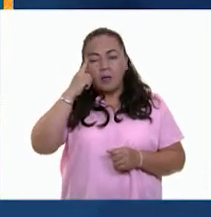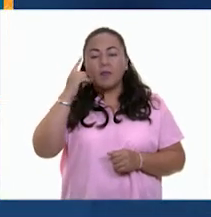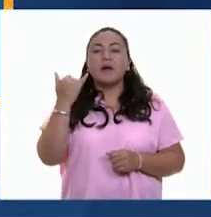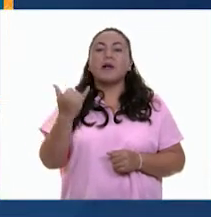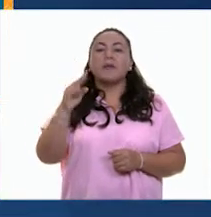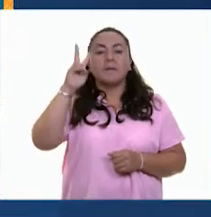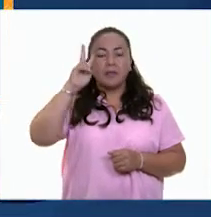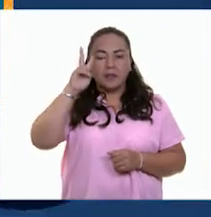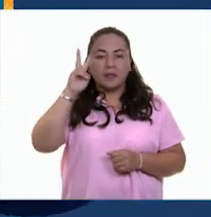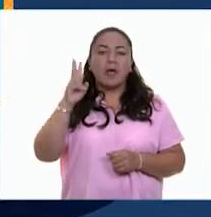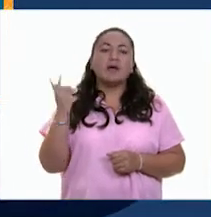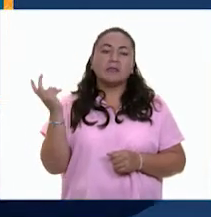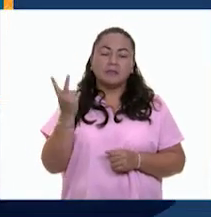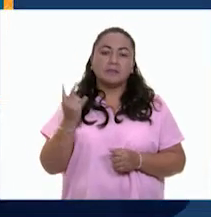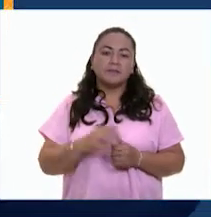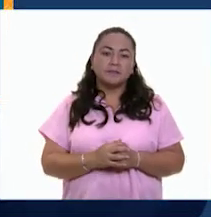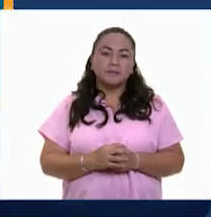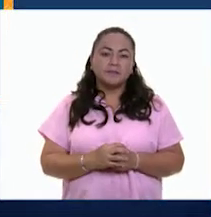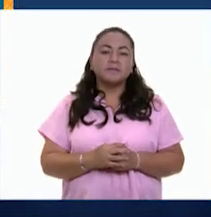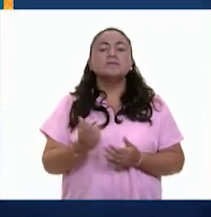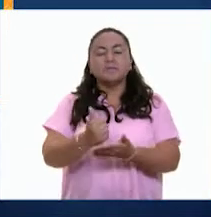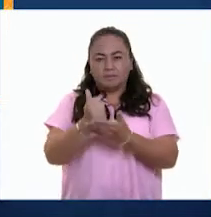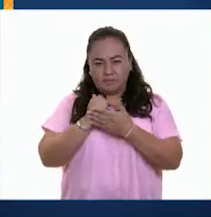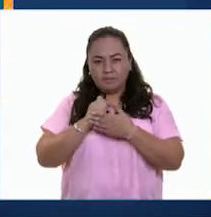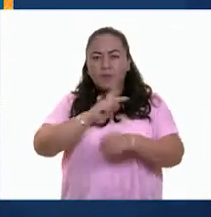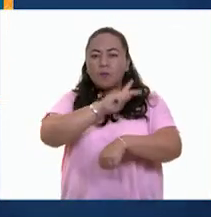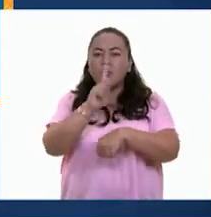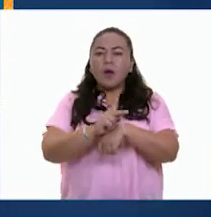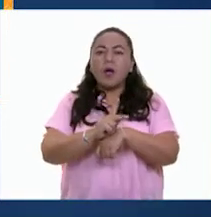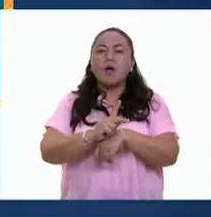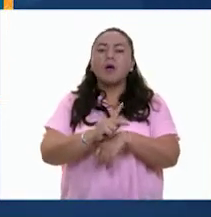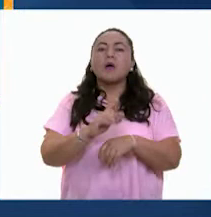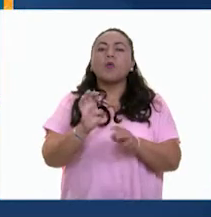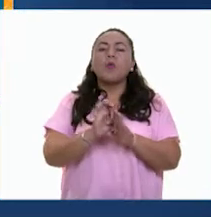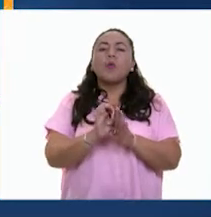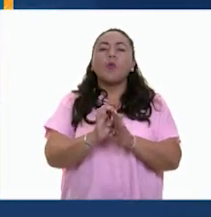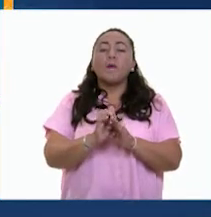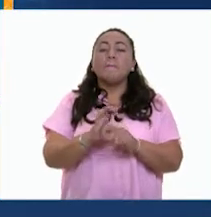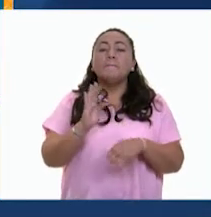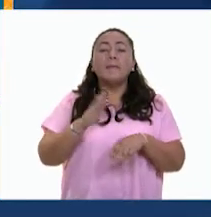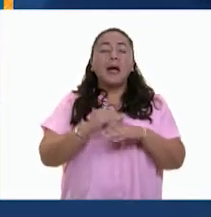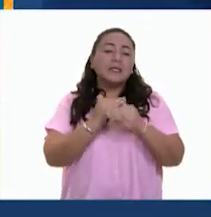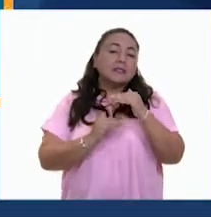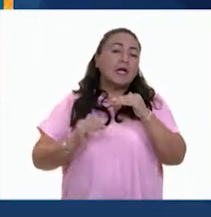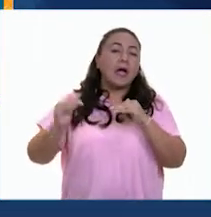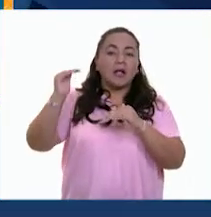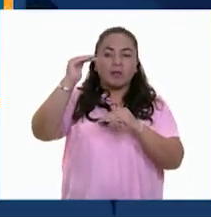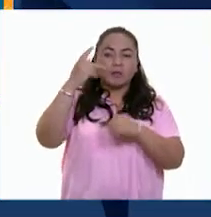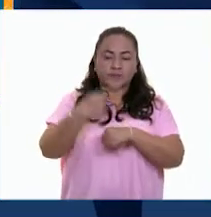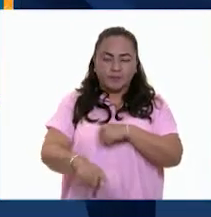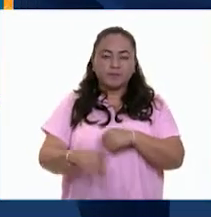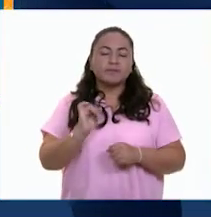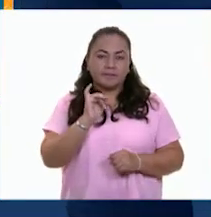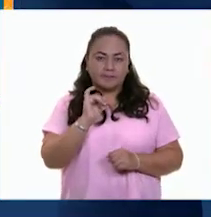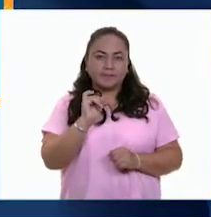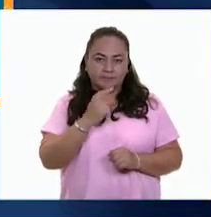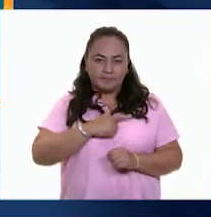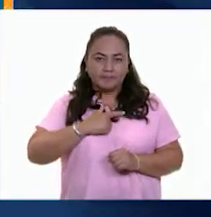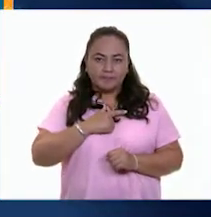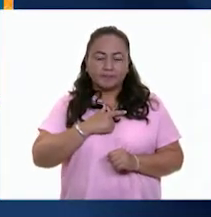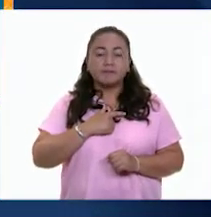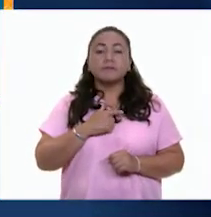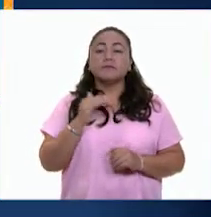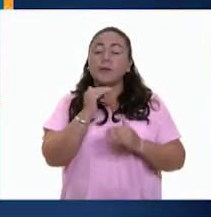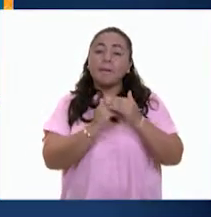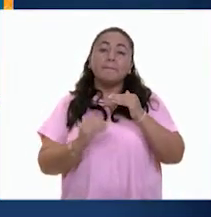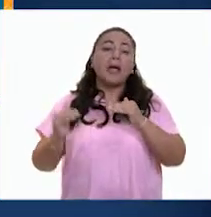Vietnam. Larisa, ¿me puedes ayudar con los países que presentan un nivel alto, por favor? Por supuesto que sí, maestra. Con un nivel alto